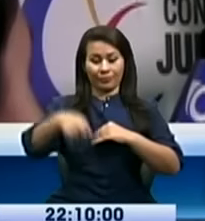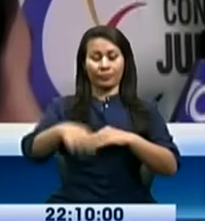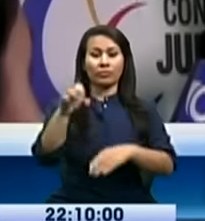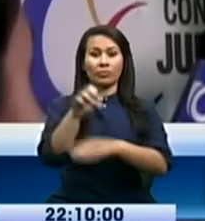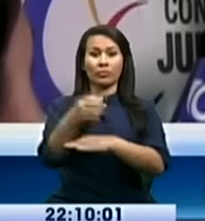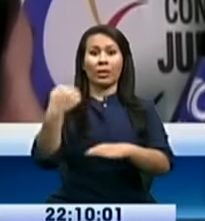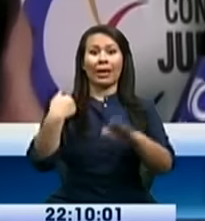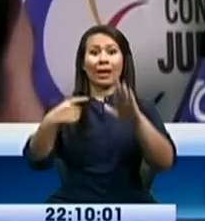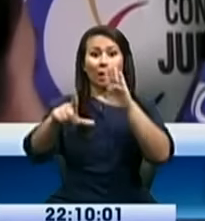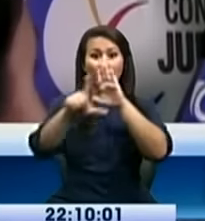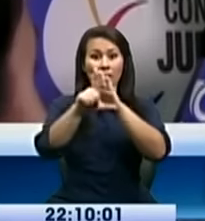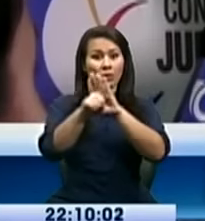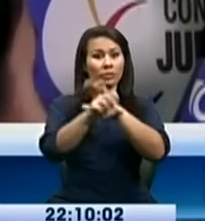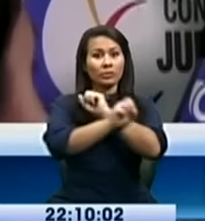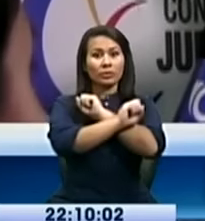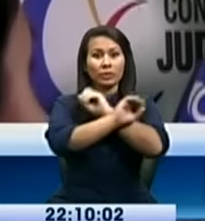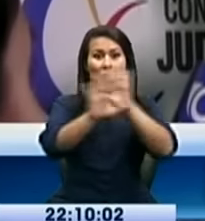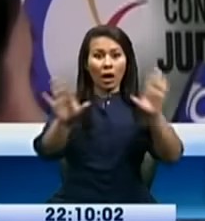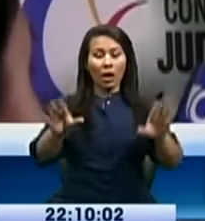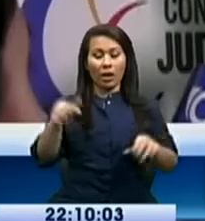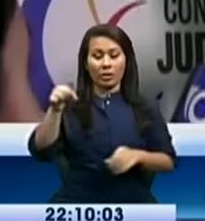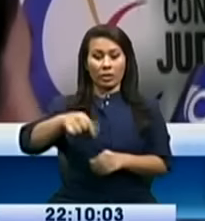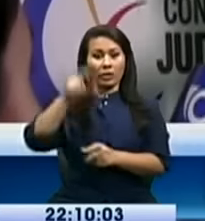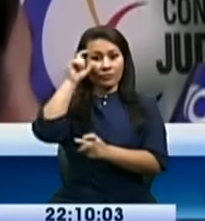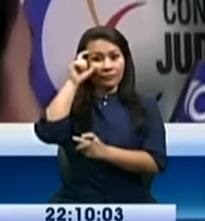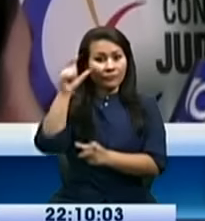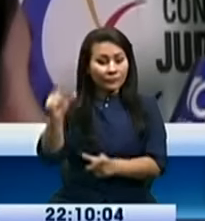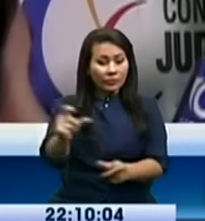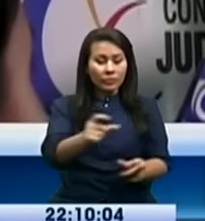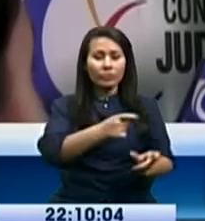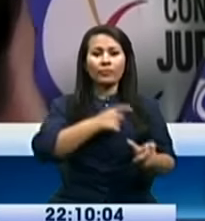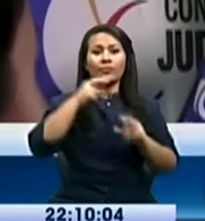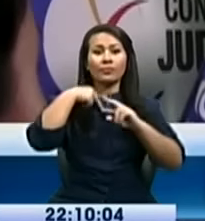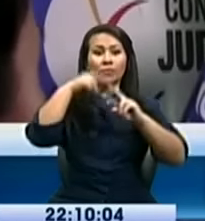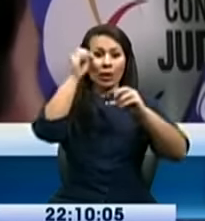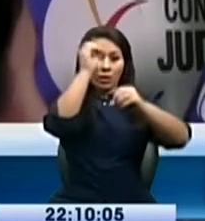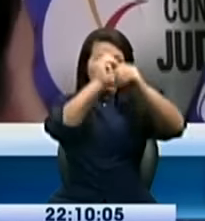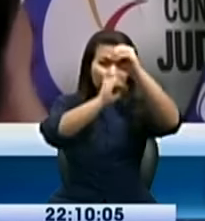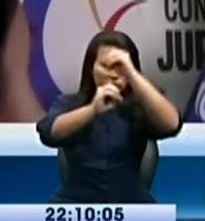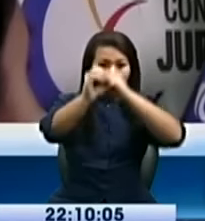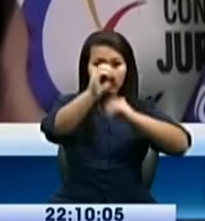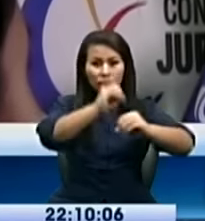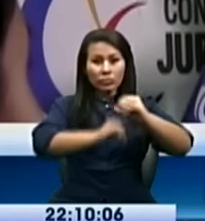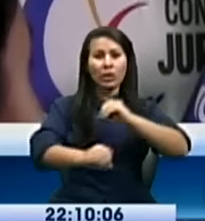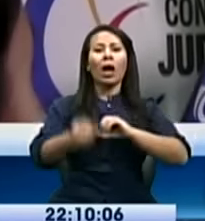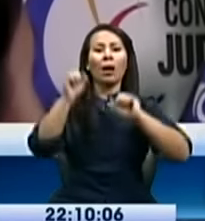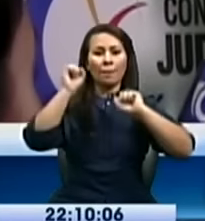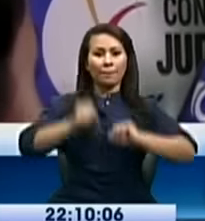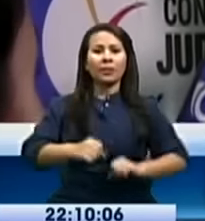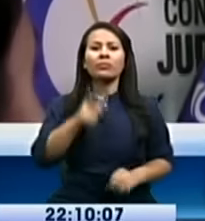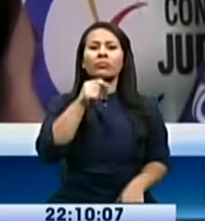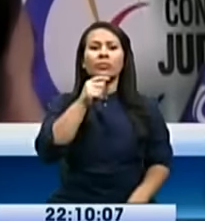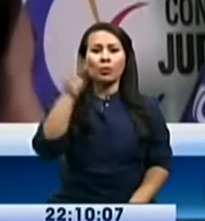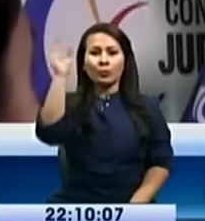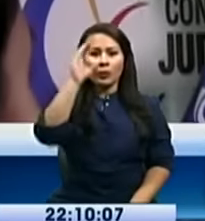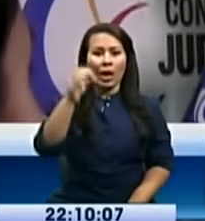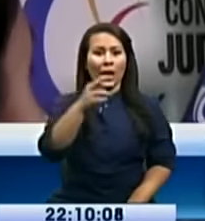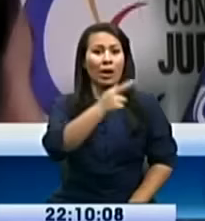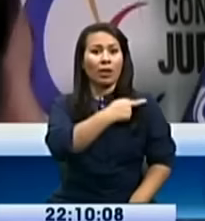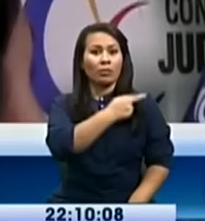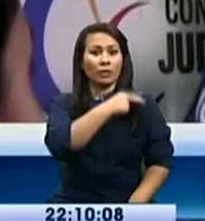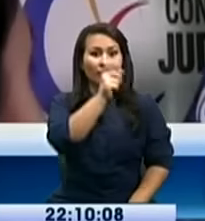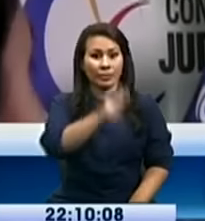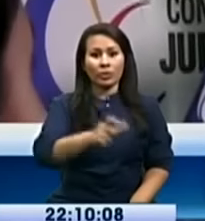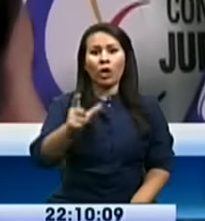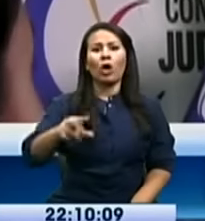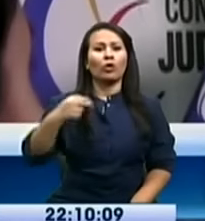hay una investigación fiscal y policial que está en marcha, hay un debido proceso, se determinarán las responsabilidades, esto no quedará en la